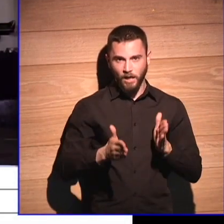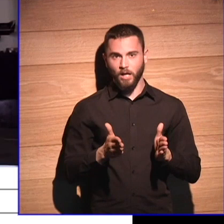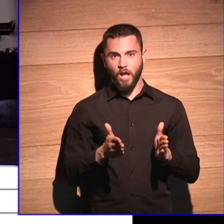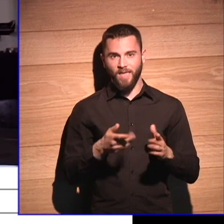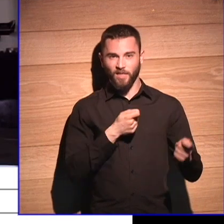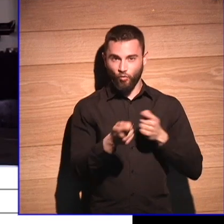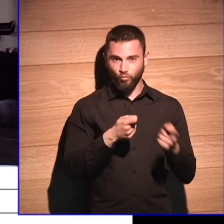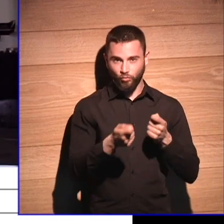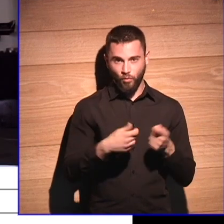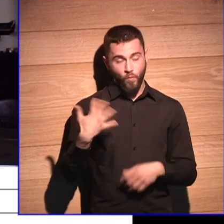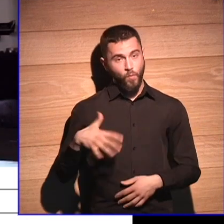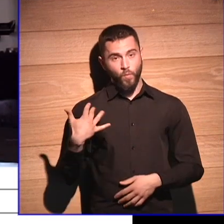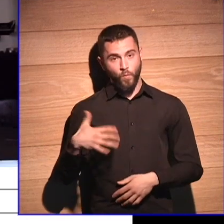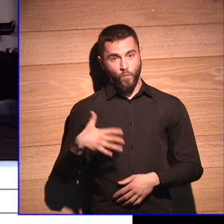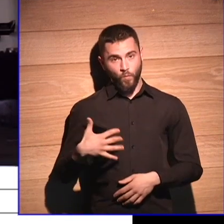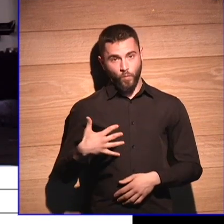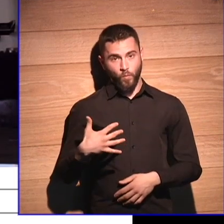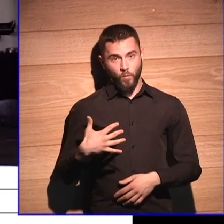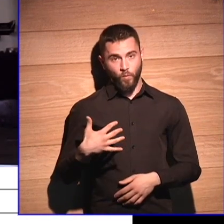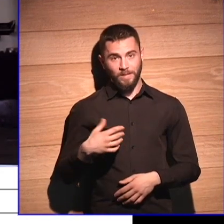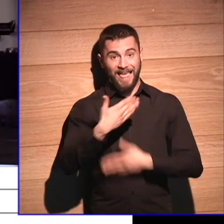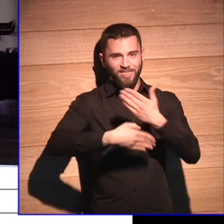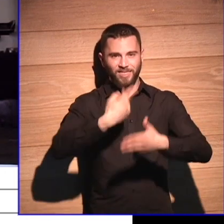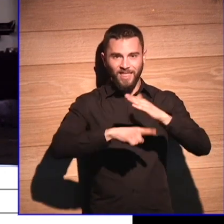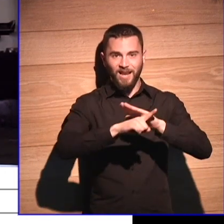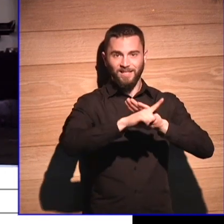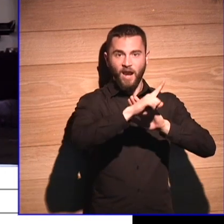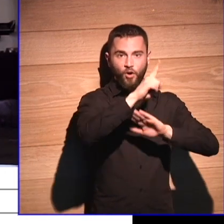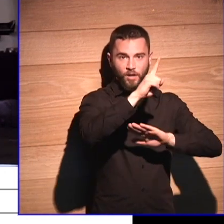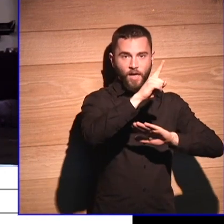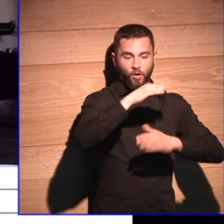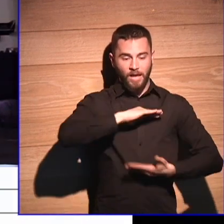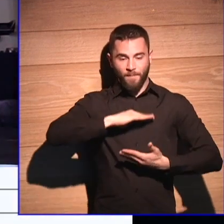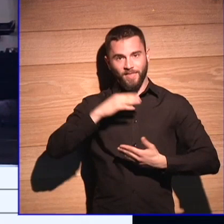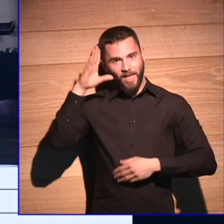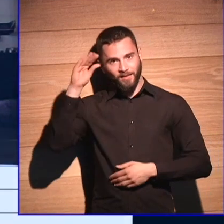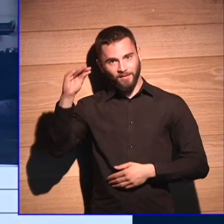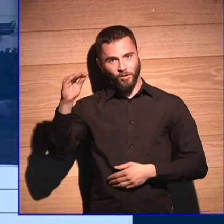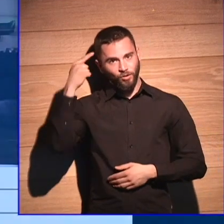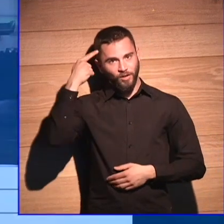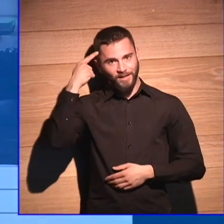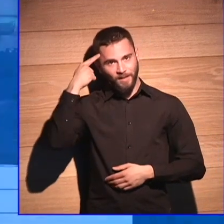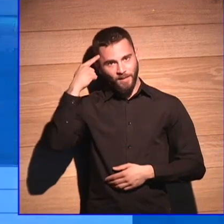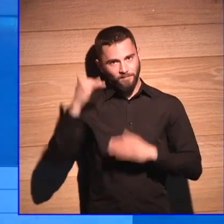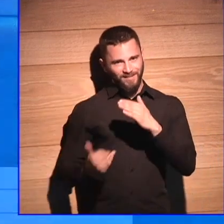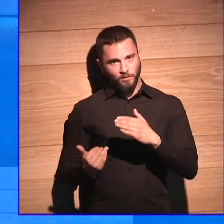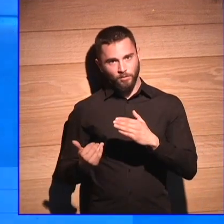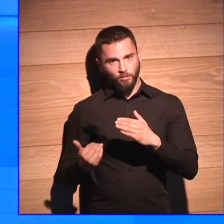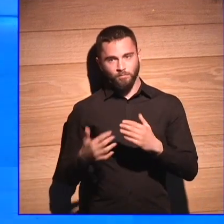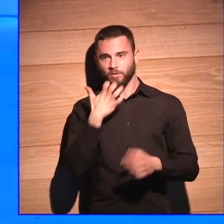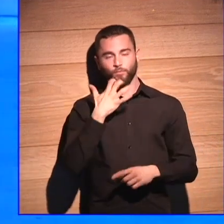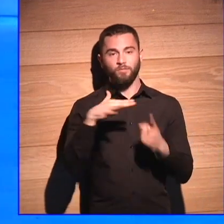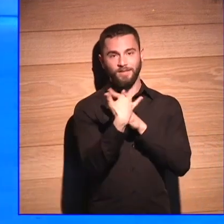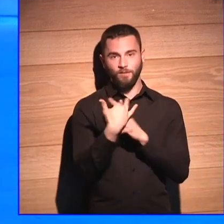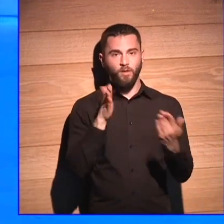de control está mucho más desarrollado que lo que son las capacidades cognitivas de ponerse en una